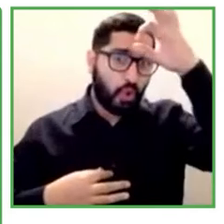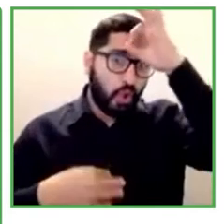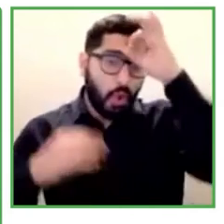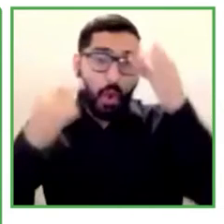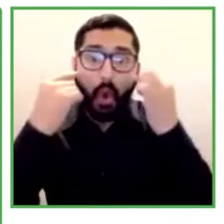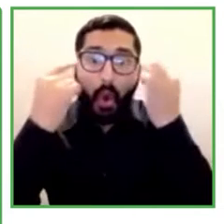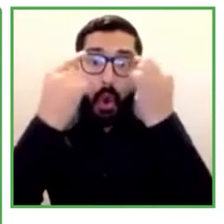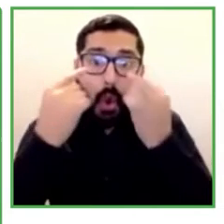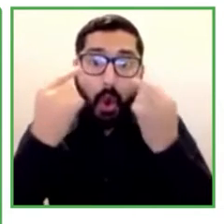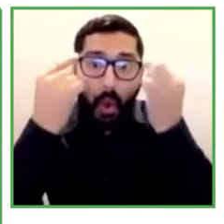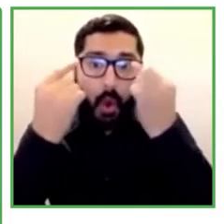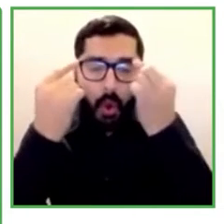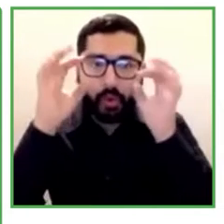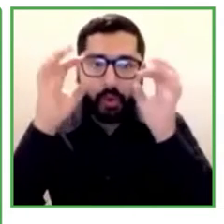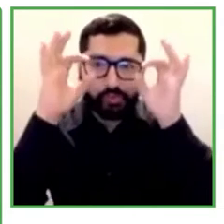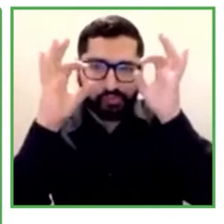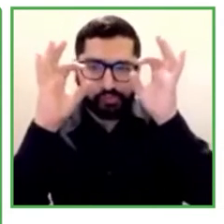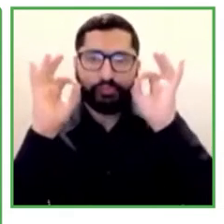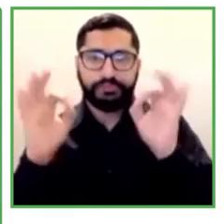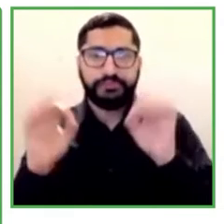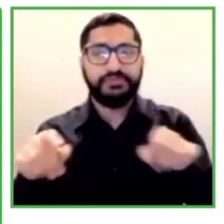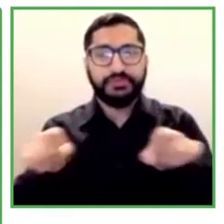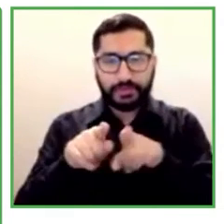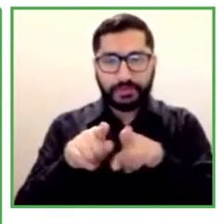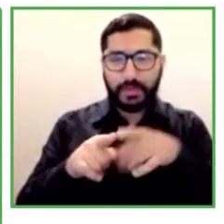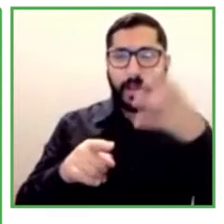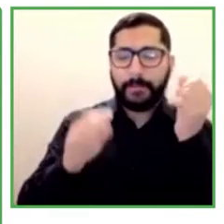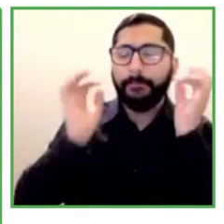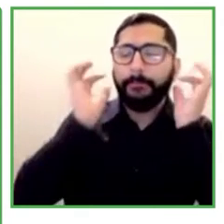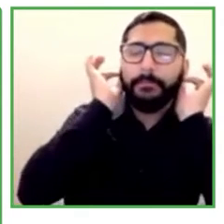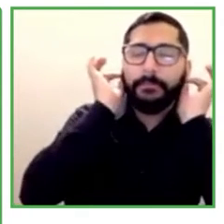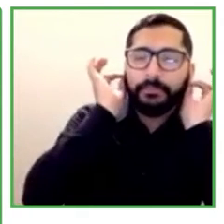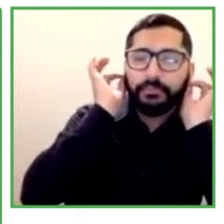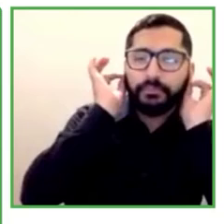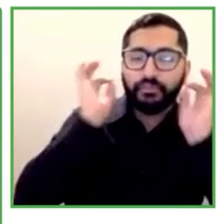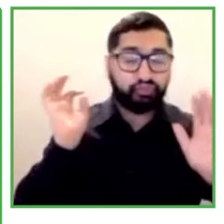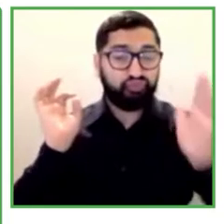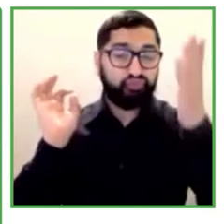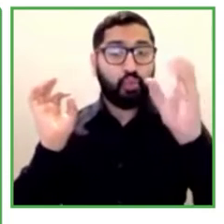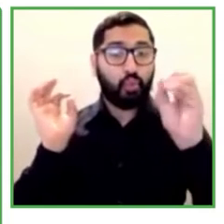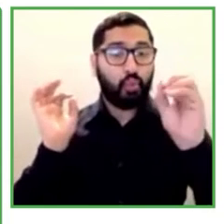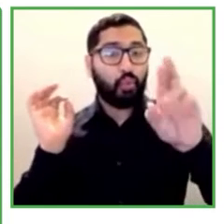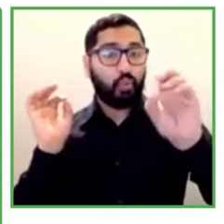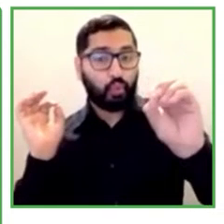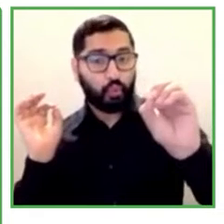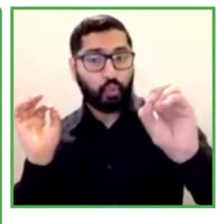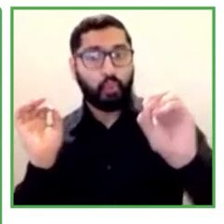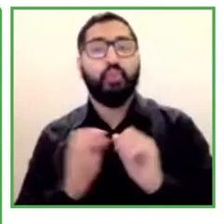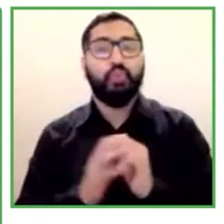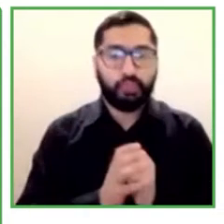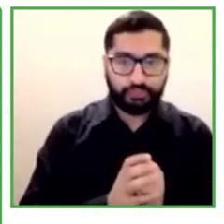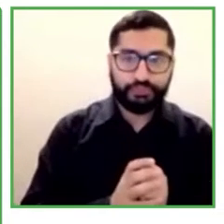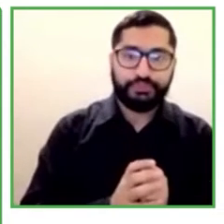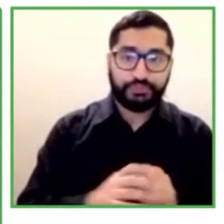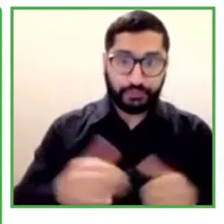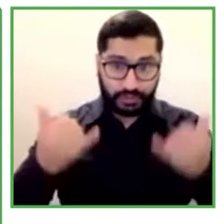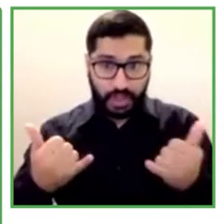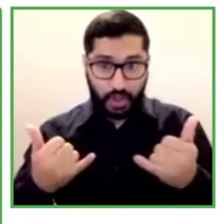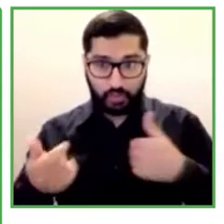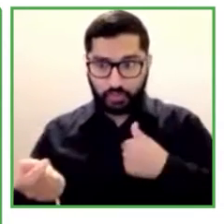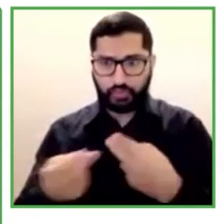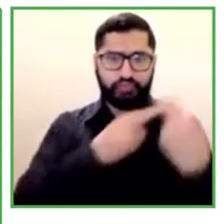tengo pequeños aros de oro. El día de hoy voy a estar moderando la sesión y nos vamos a